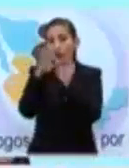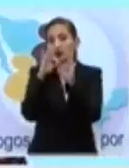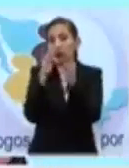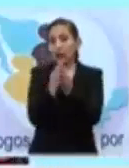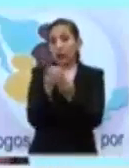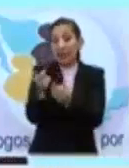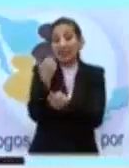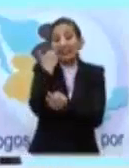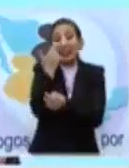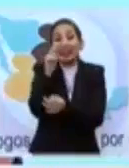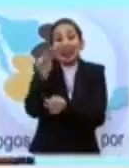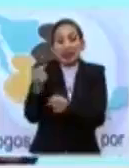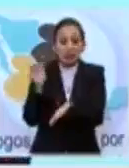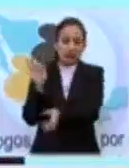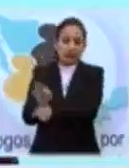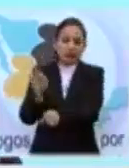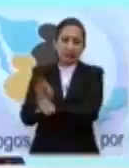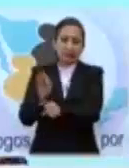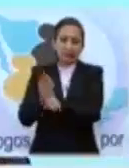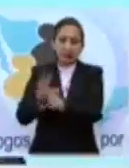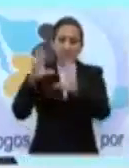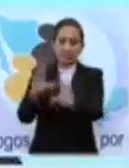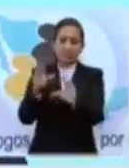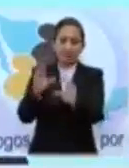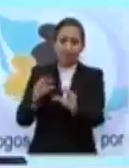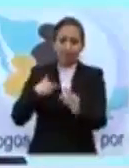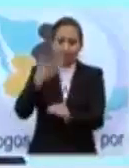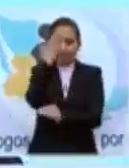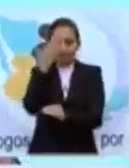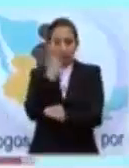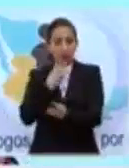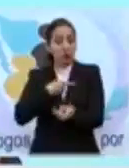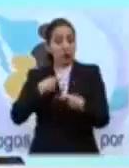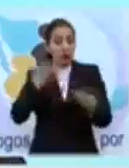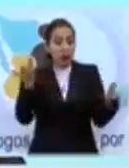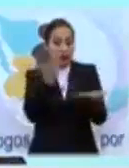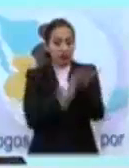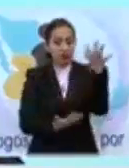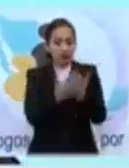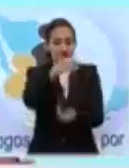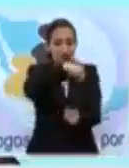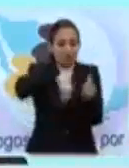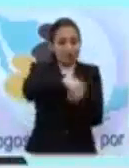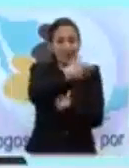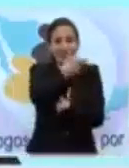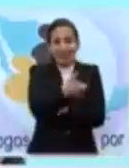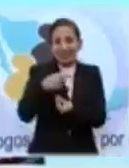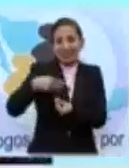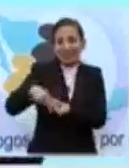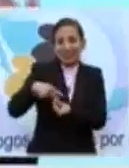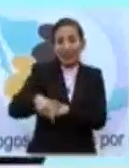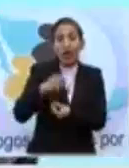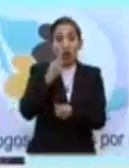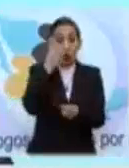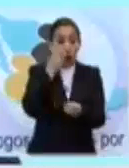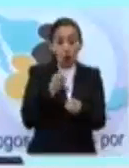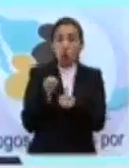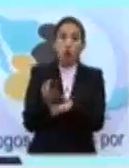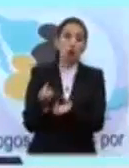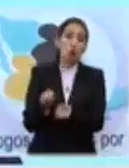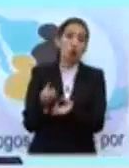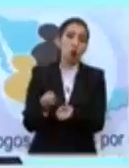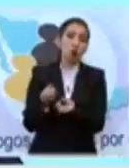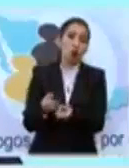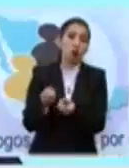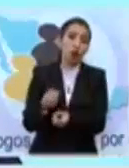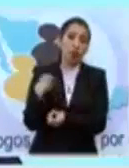que lo que tratan de hacer es fortalecer la capacidad de generación de ingresos de los hogares actuales, y no solamente